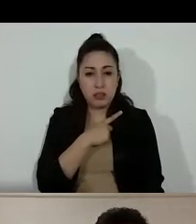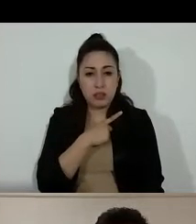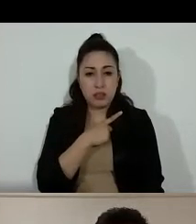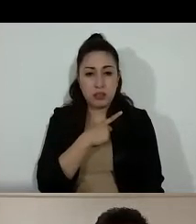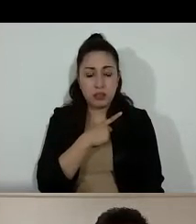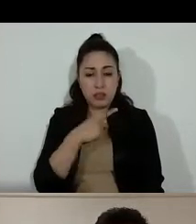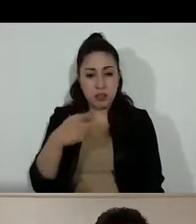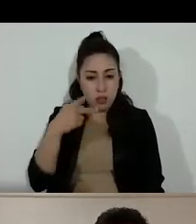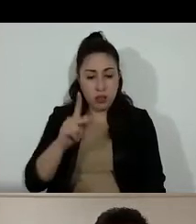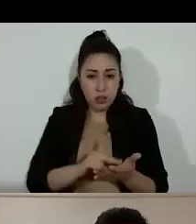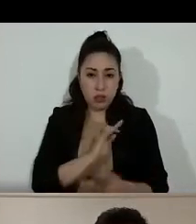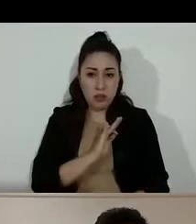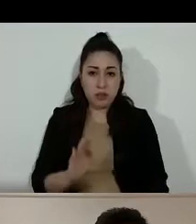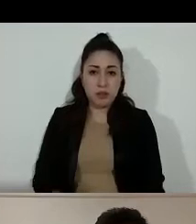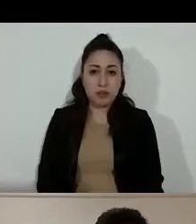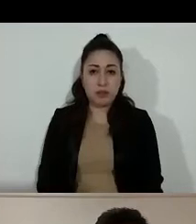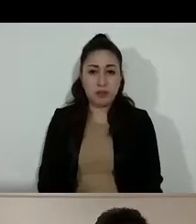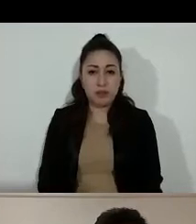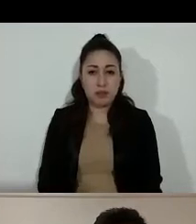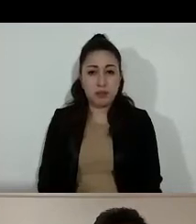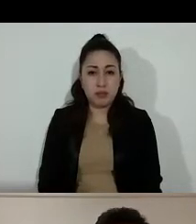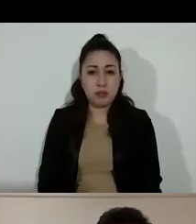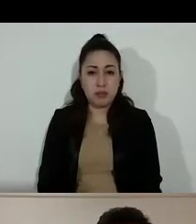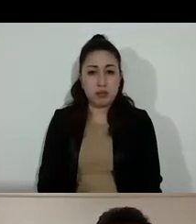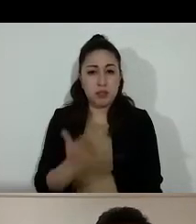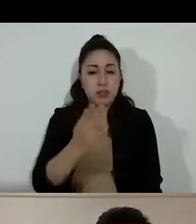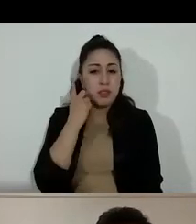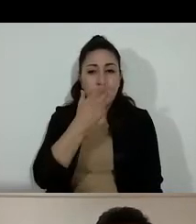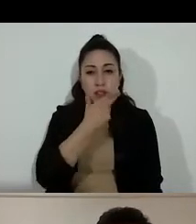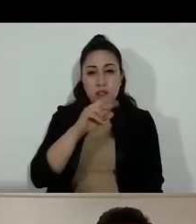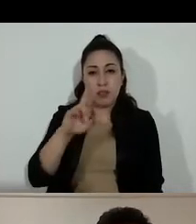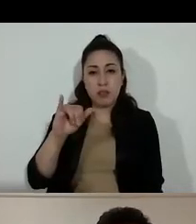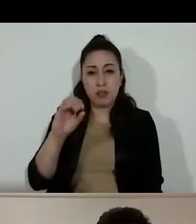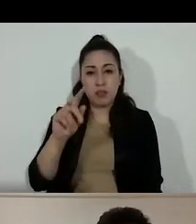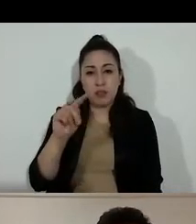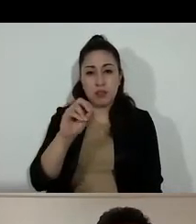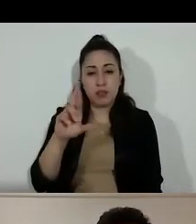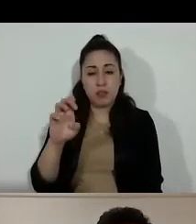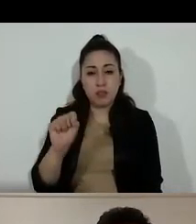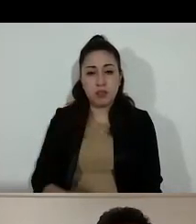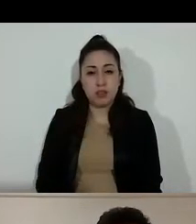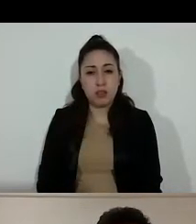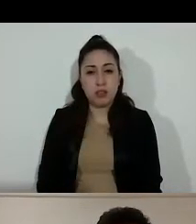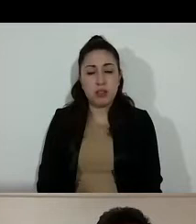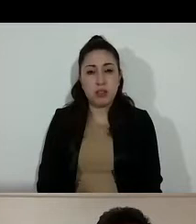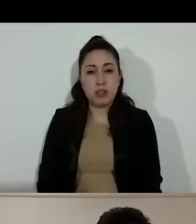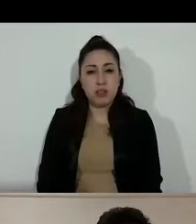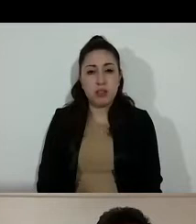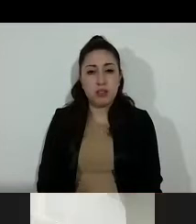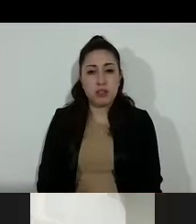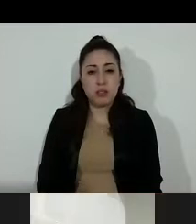secretaria? Claro que sí, diputado. Diputado Ricardo Rubio Torres. No, perdón, lo que está poniendo a